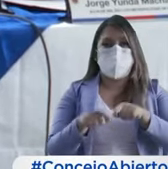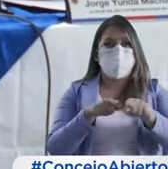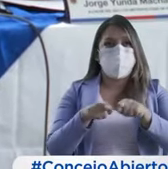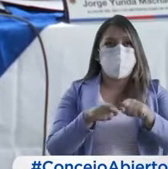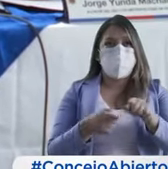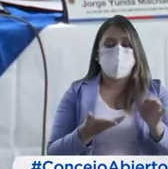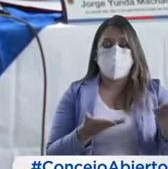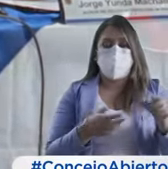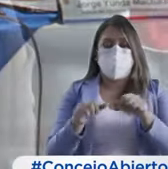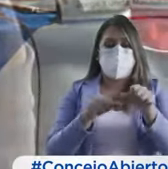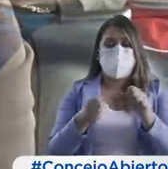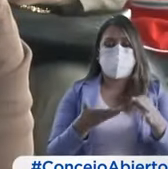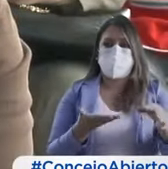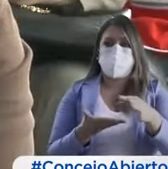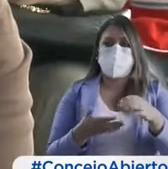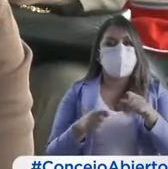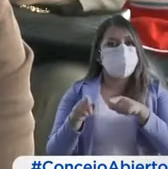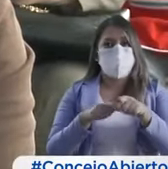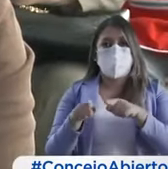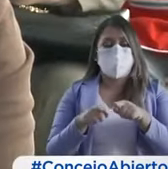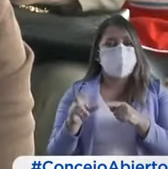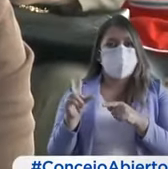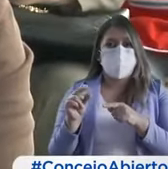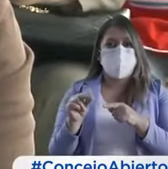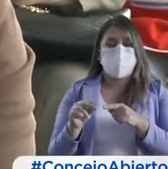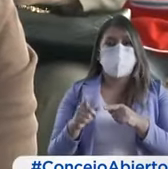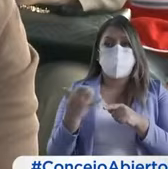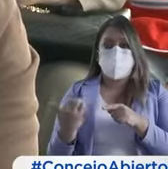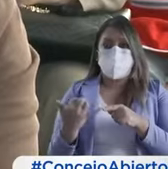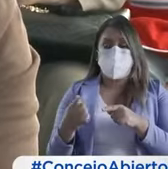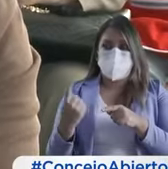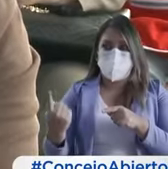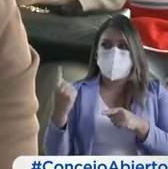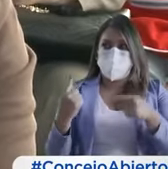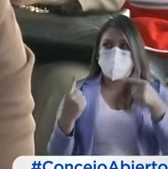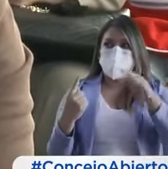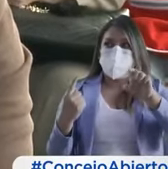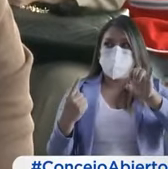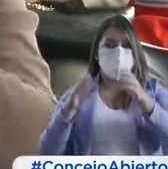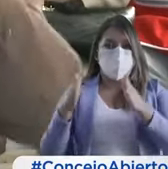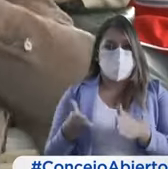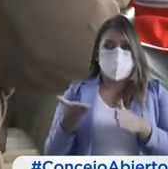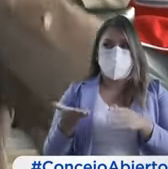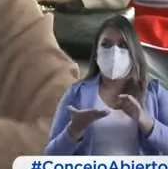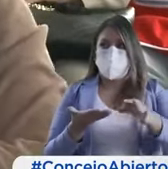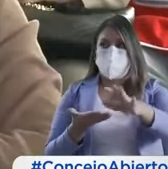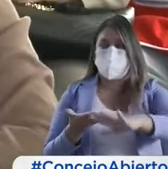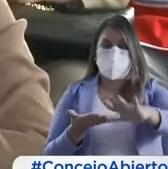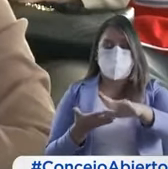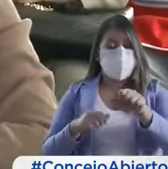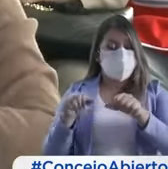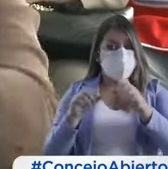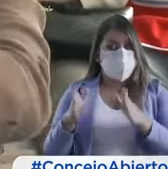zonales. Ya no pelees por Anita, fulanita de tal. Ahora vamos con Jimena, que esa sí es de absoluta confianza. Hoy no es solo la